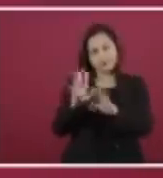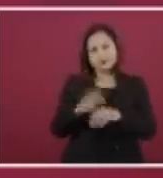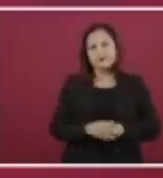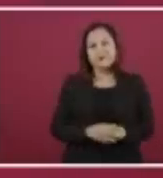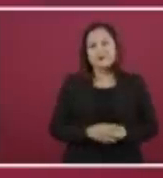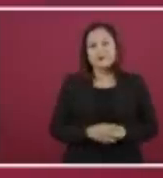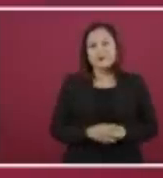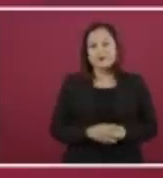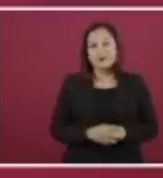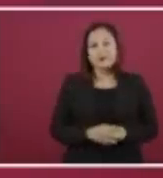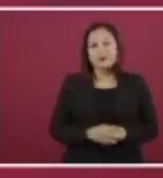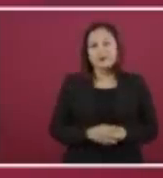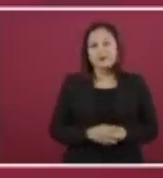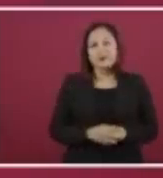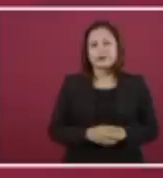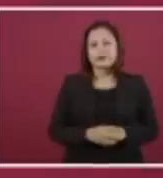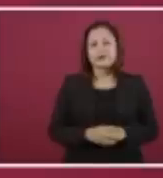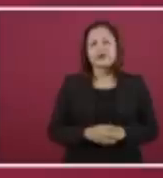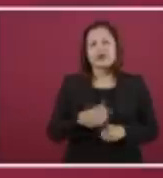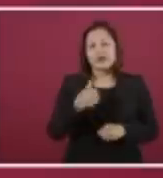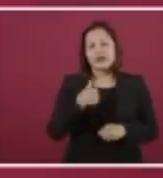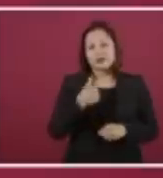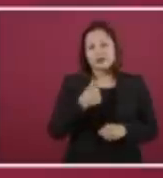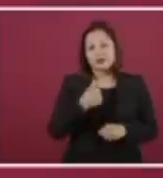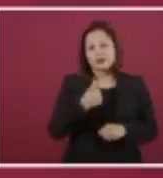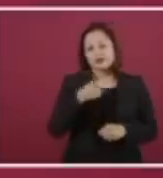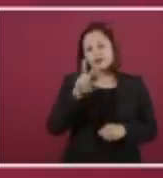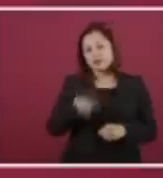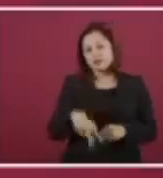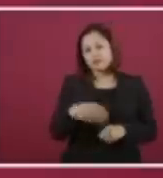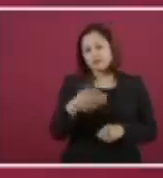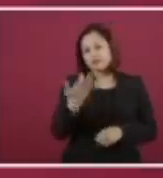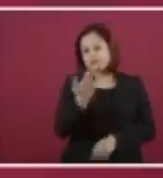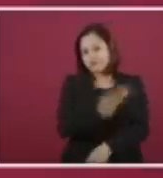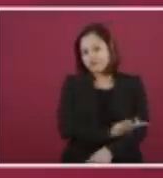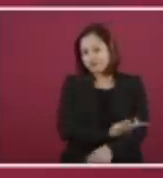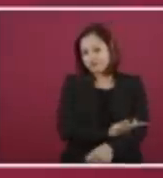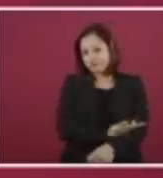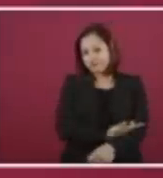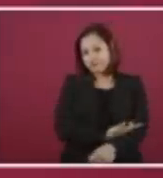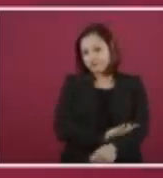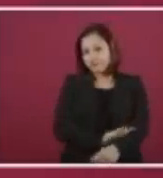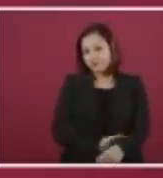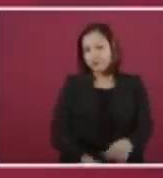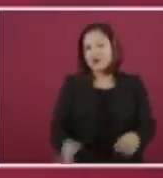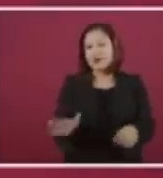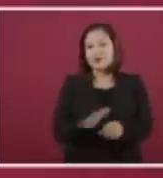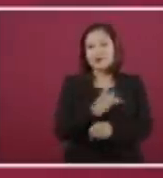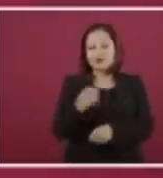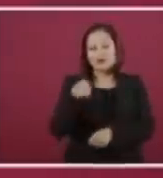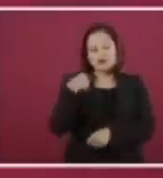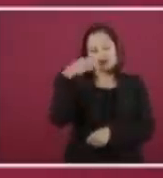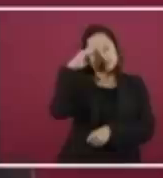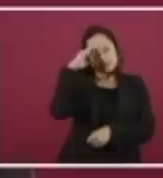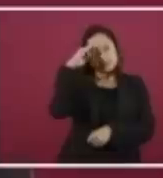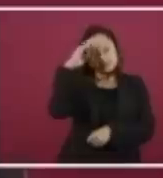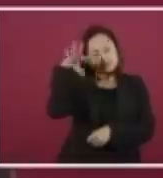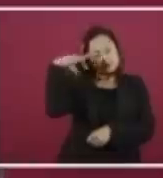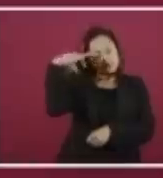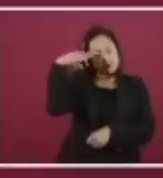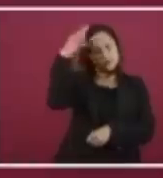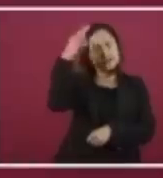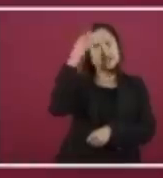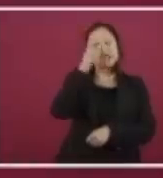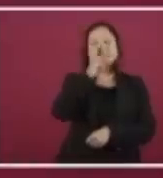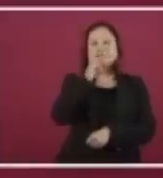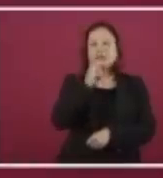Me tardé más de la cuenta en encontrar la palabra, porque no me gusta